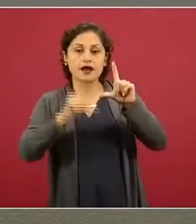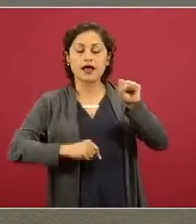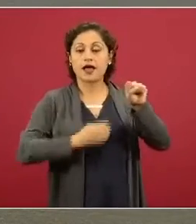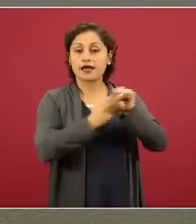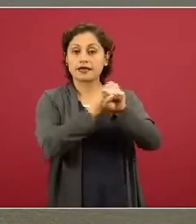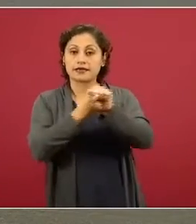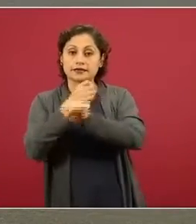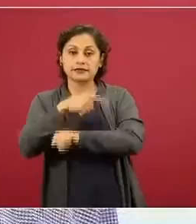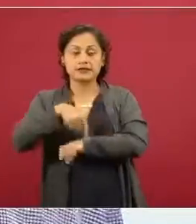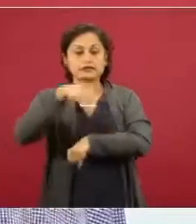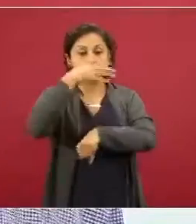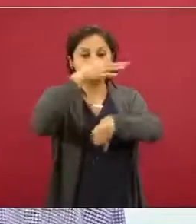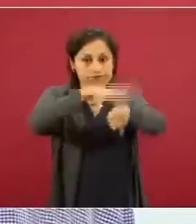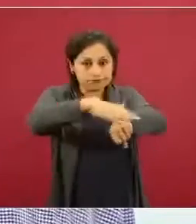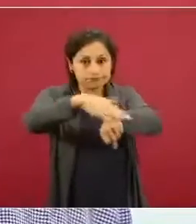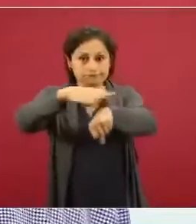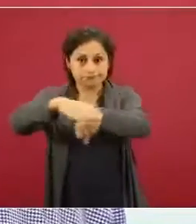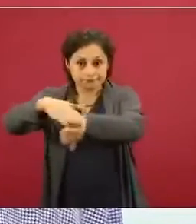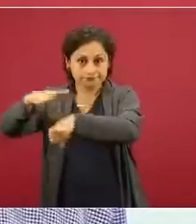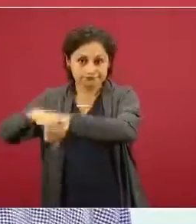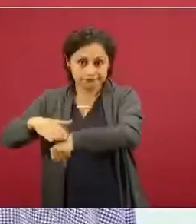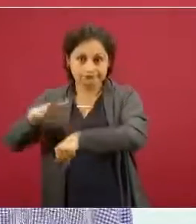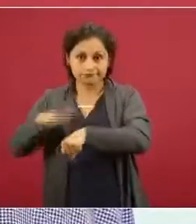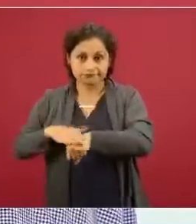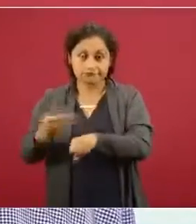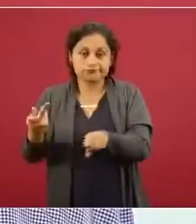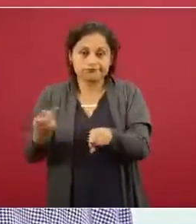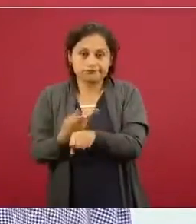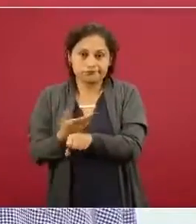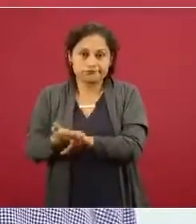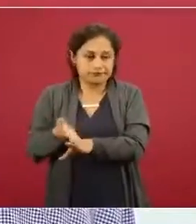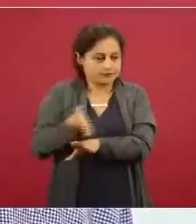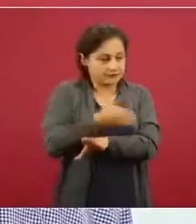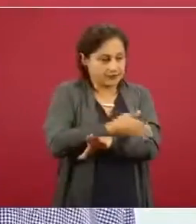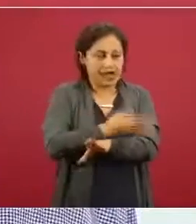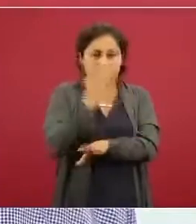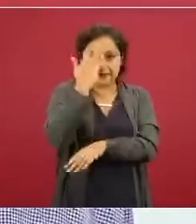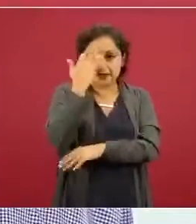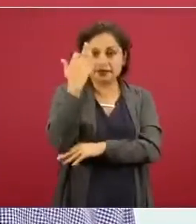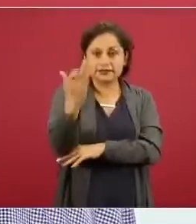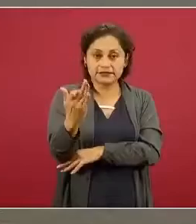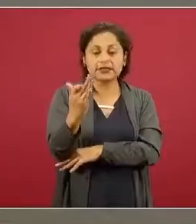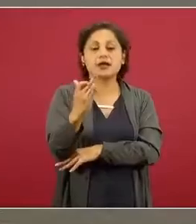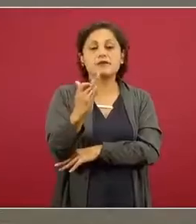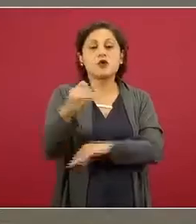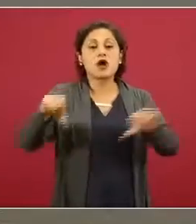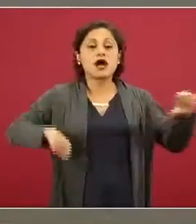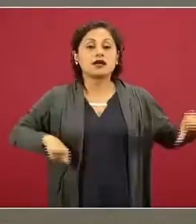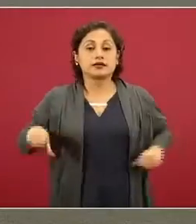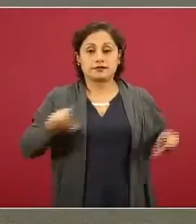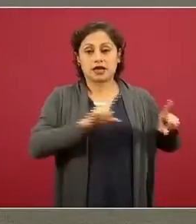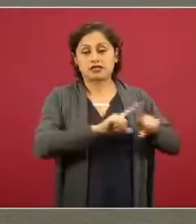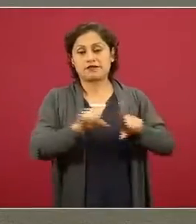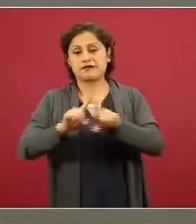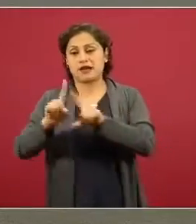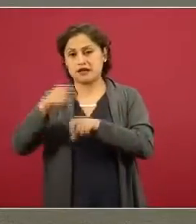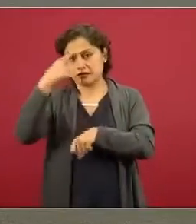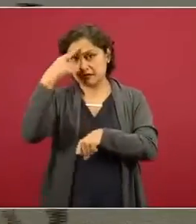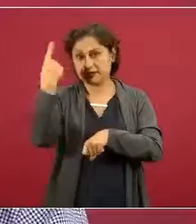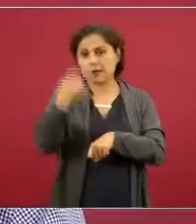cuando veníamos con un descenso en el desconfinamiento, se están abriendo actividades económicas que son muy importantes